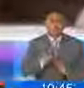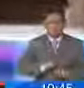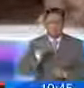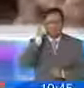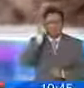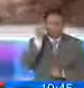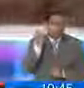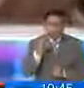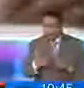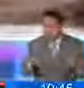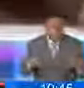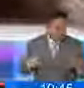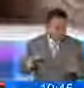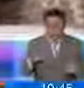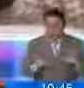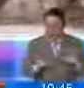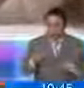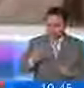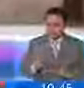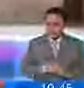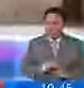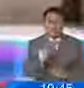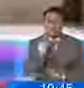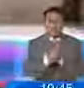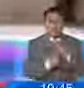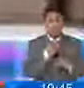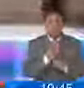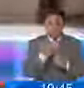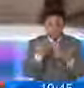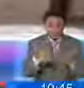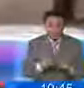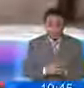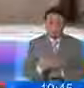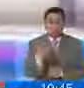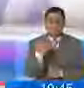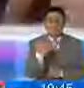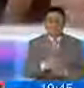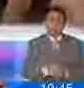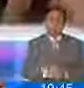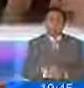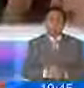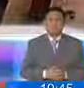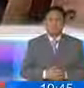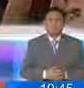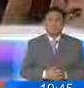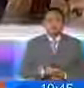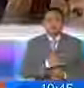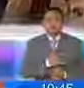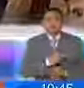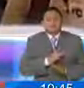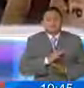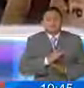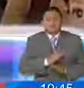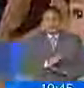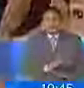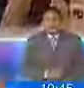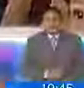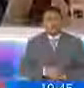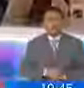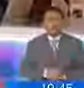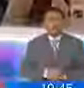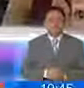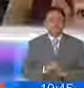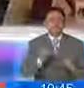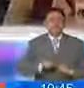conocer el mundo, de cuando tenían un año de nacidos los quintillizos. Satisfacciones, también hemos